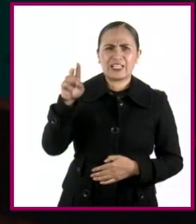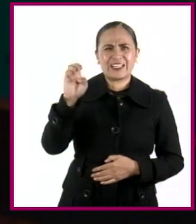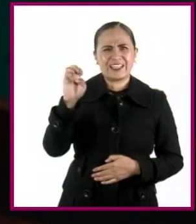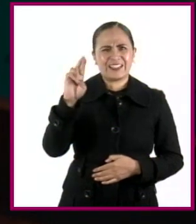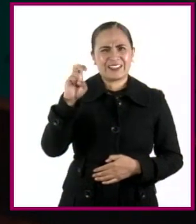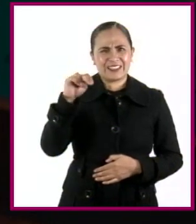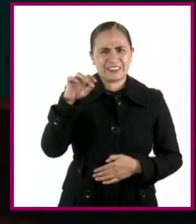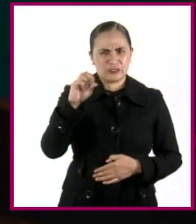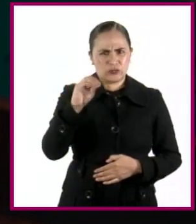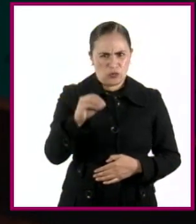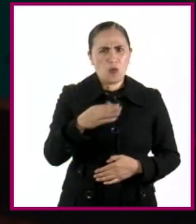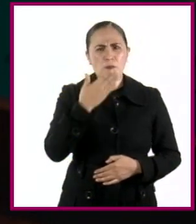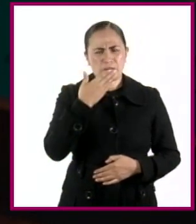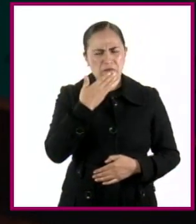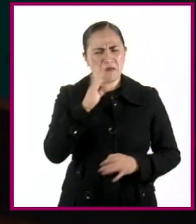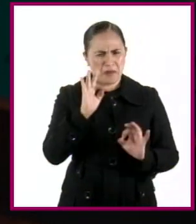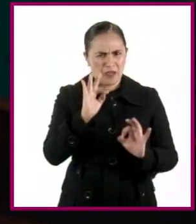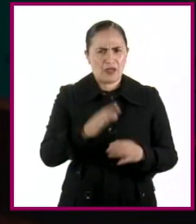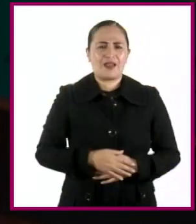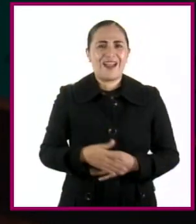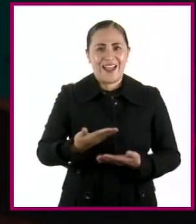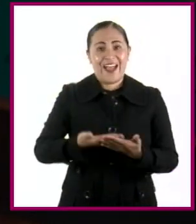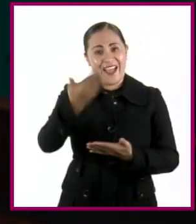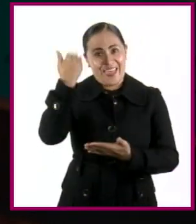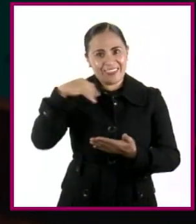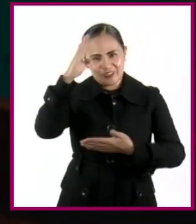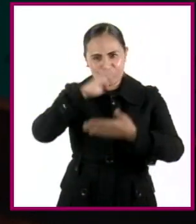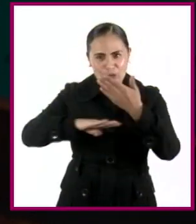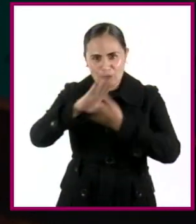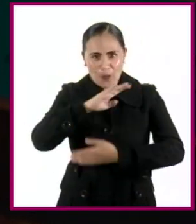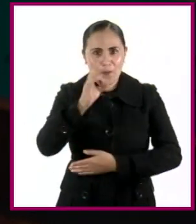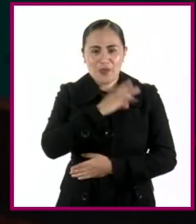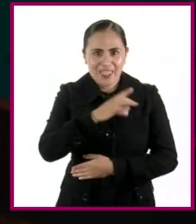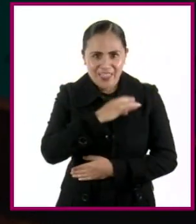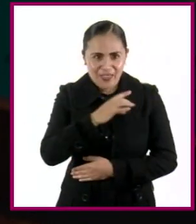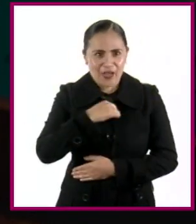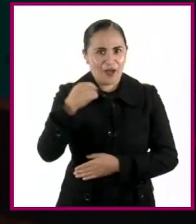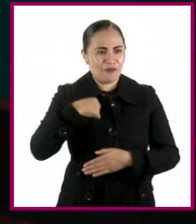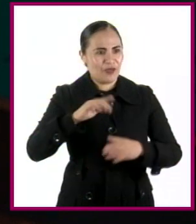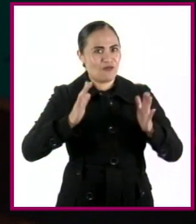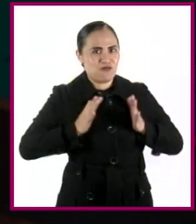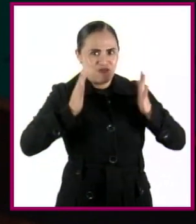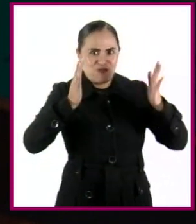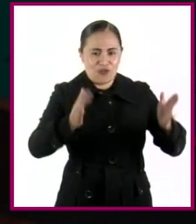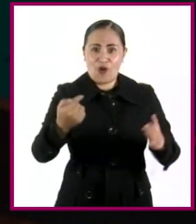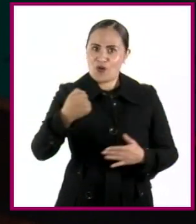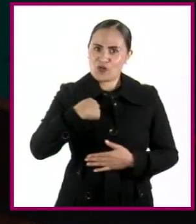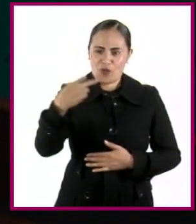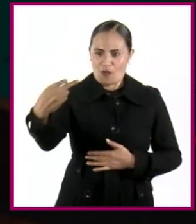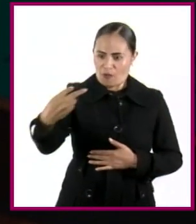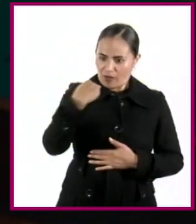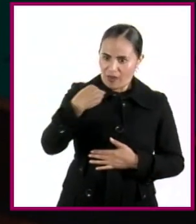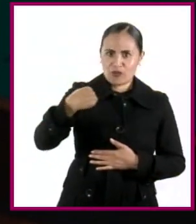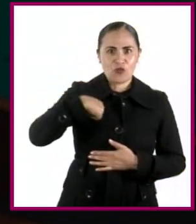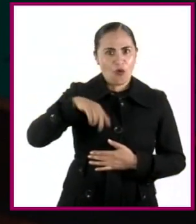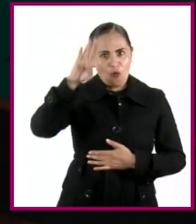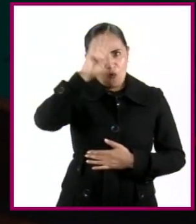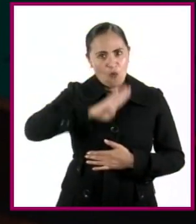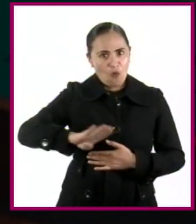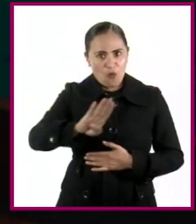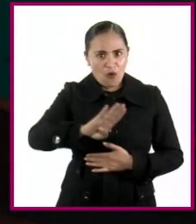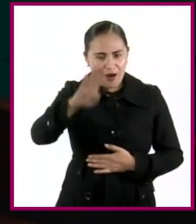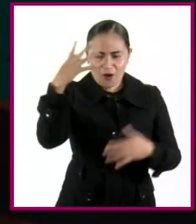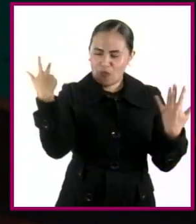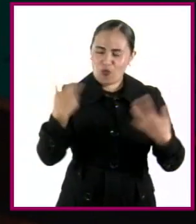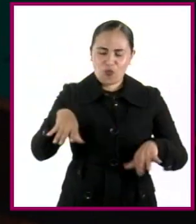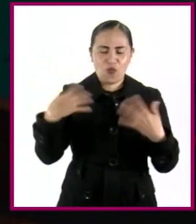La verdad me encantó atemorizarlo en el programa de Monty Hall. Si no lo han visto, véanlo. Yo me veía espectacular como bruja, ¿no? Estaría